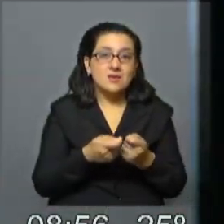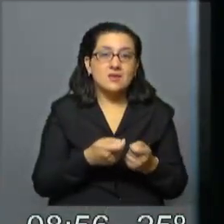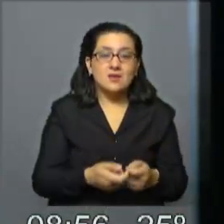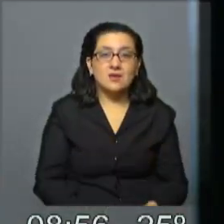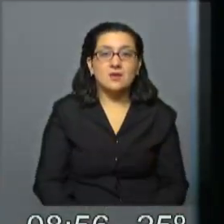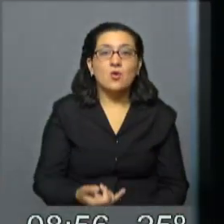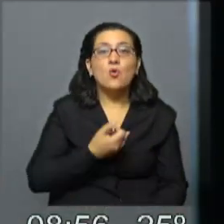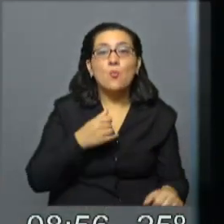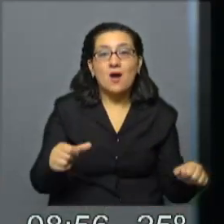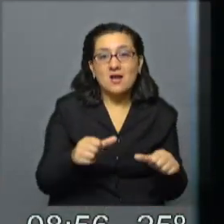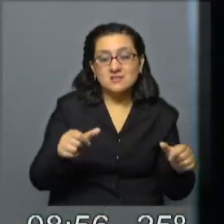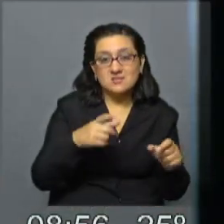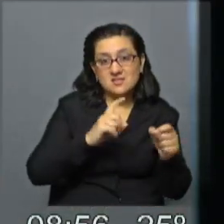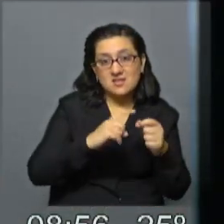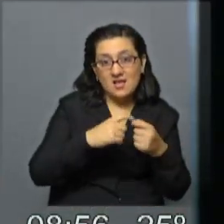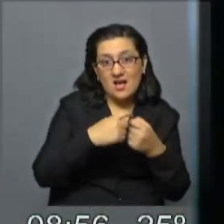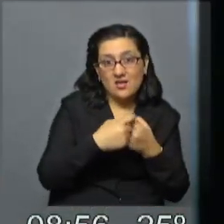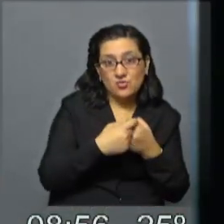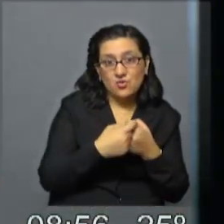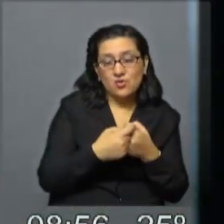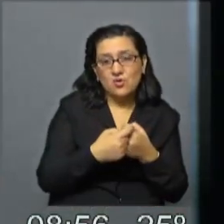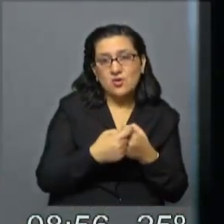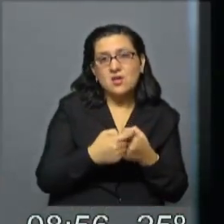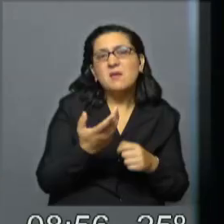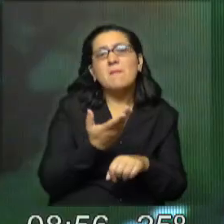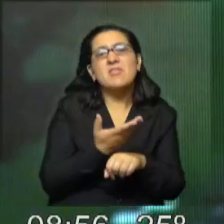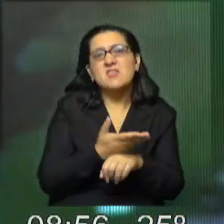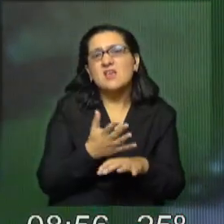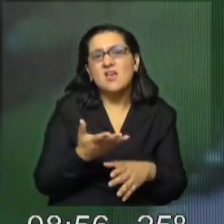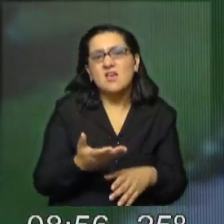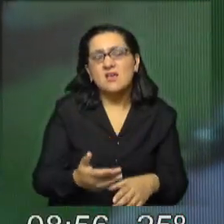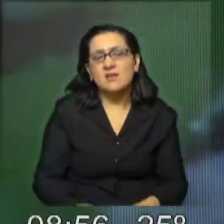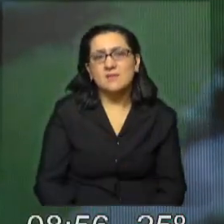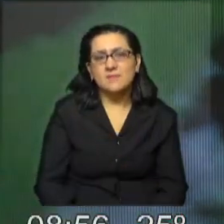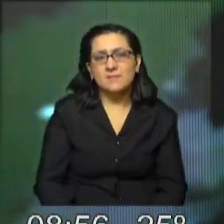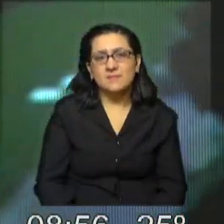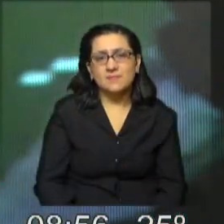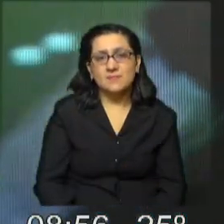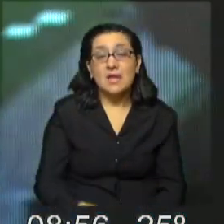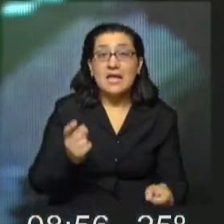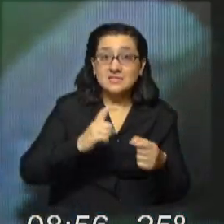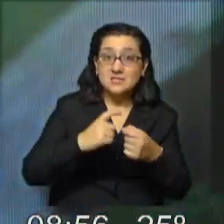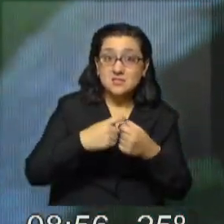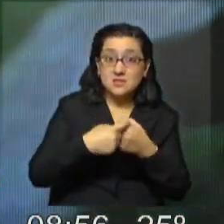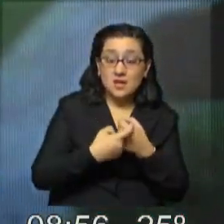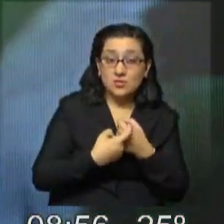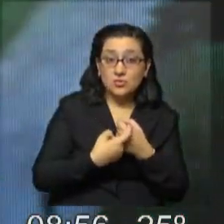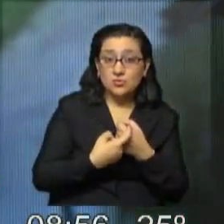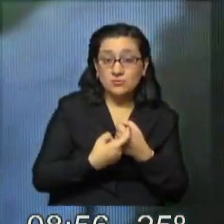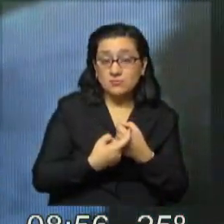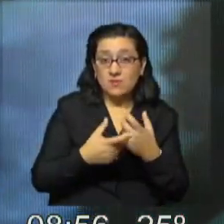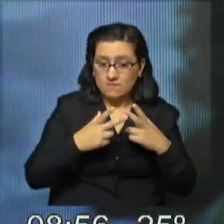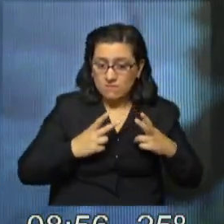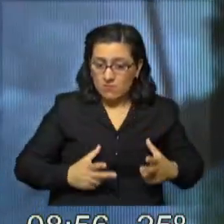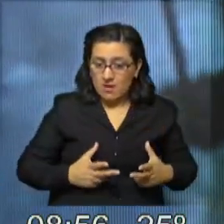sindicato frente a esto y qué es lo que se va a hacer y qué es lo que se va a pedir? ¿Y frente a quién, no? También. El sindicato se para con la seriedad que se tiene que parar